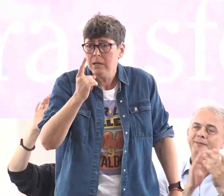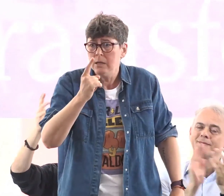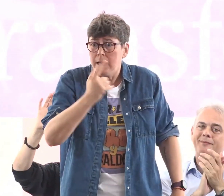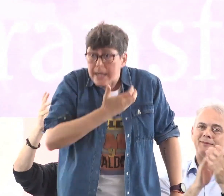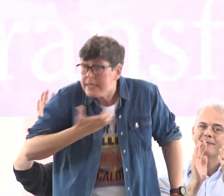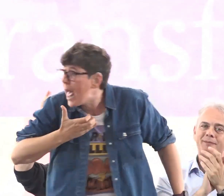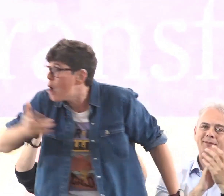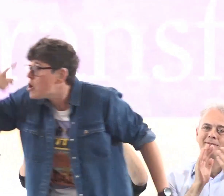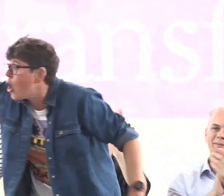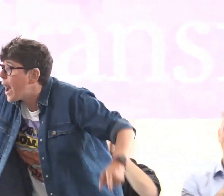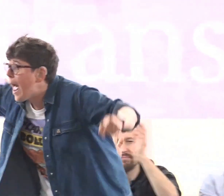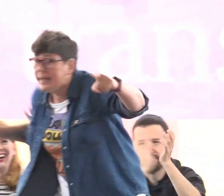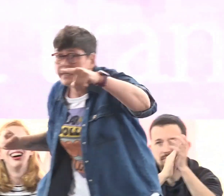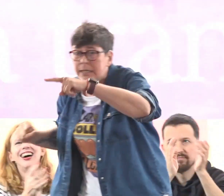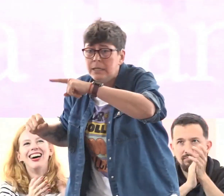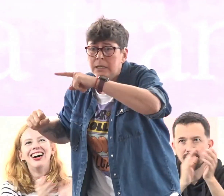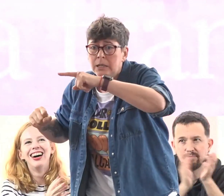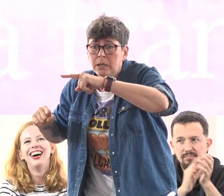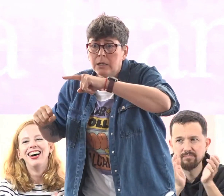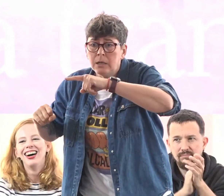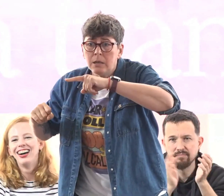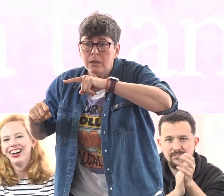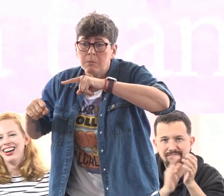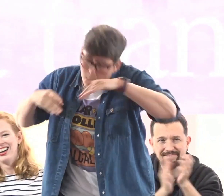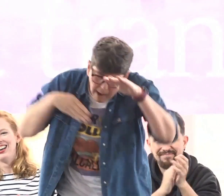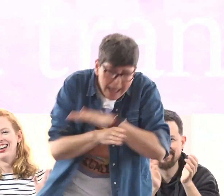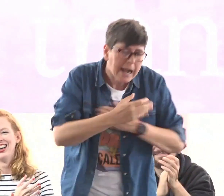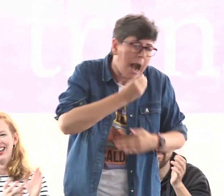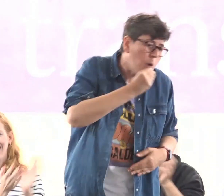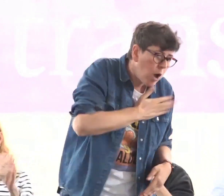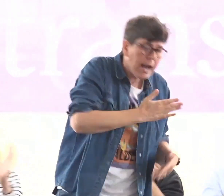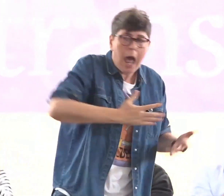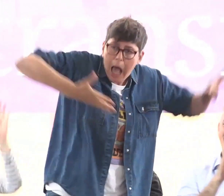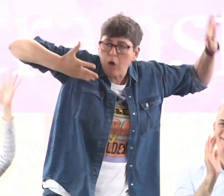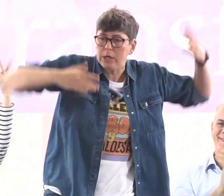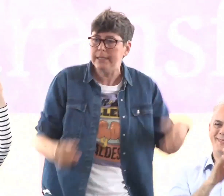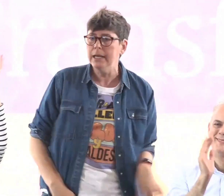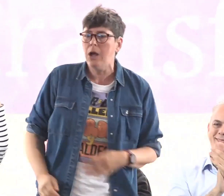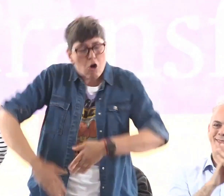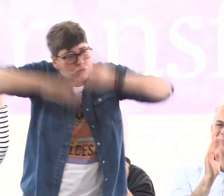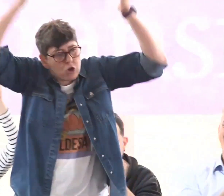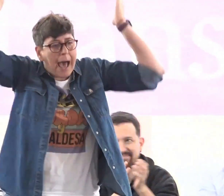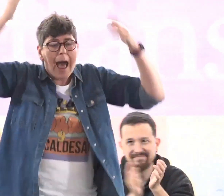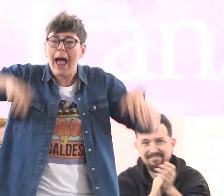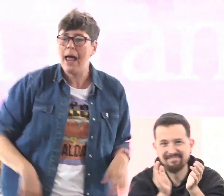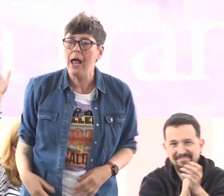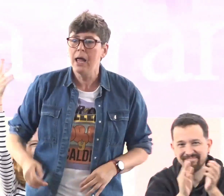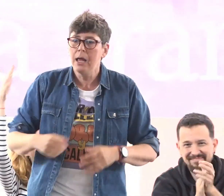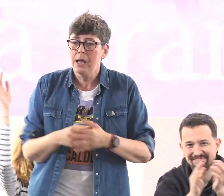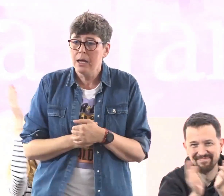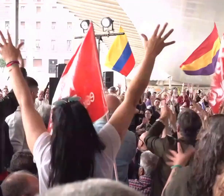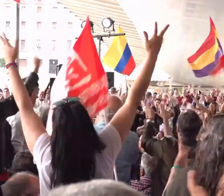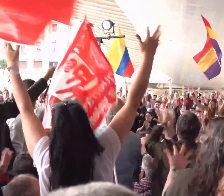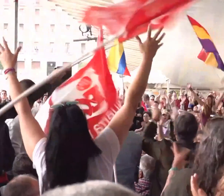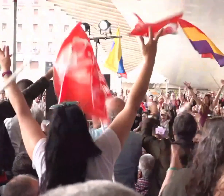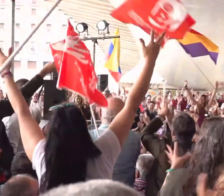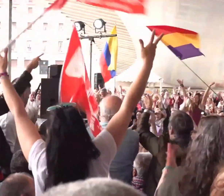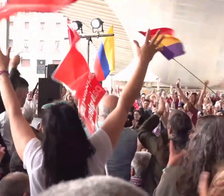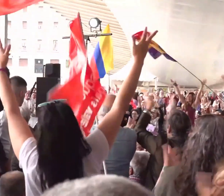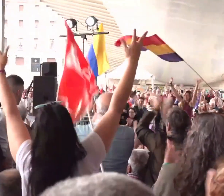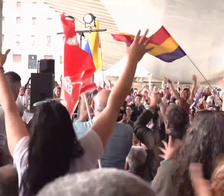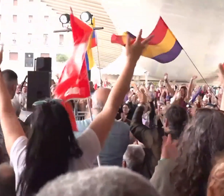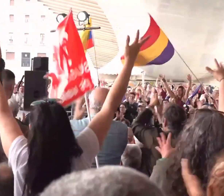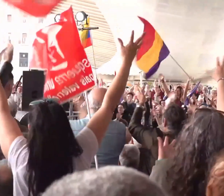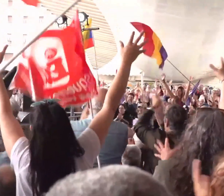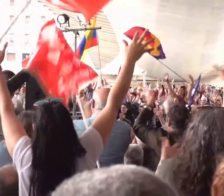ya tuvimos una. Que era bien mala, Rita Barberá, ¿os acordáis, verdad? Pues va a entrar la buena, va a entrar la bollera buena, va a entrar